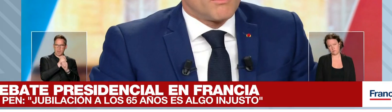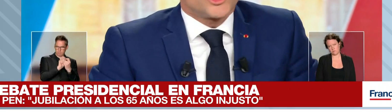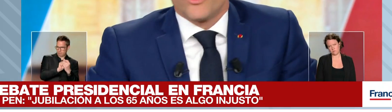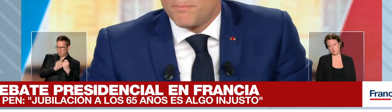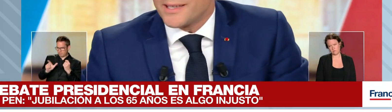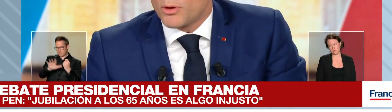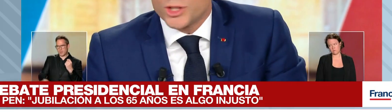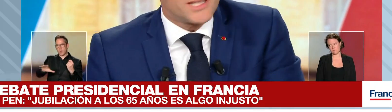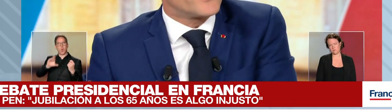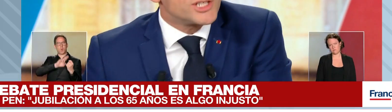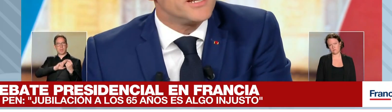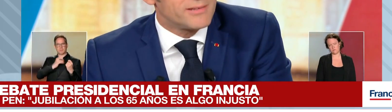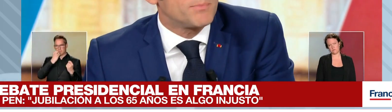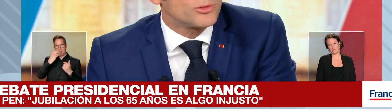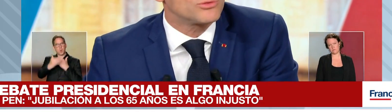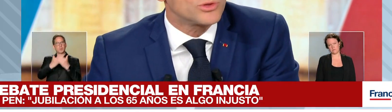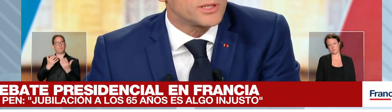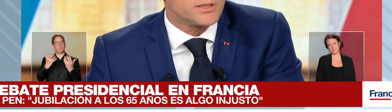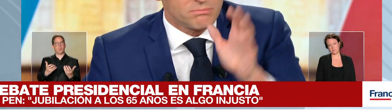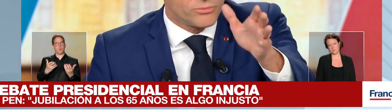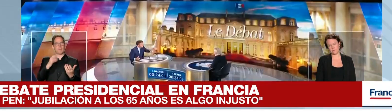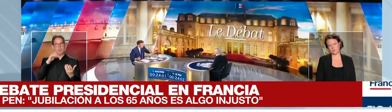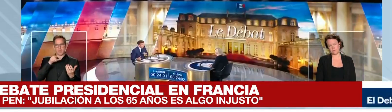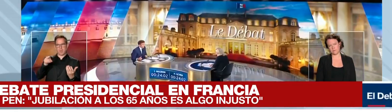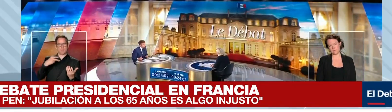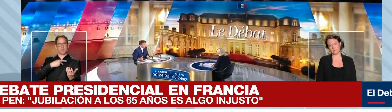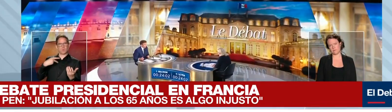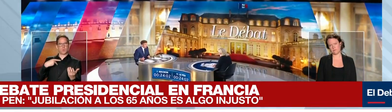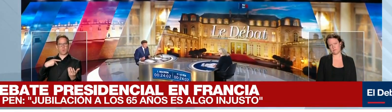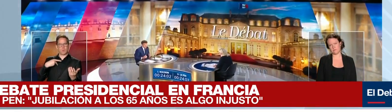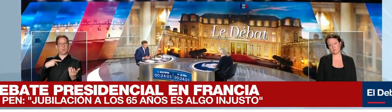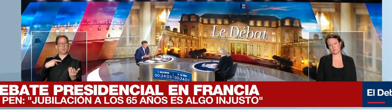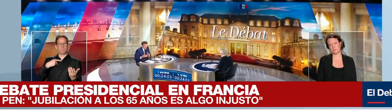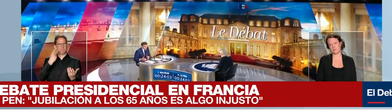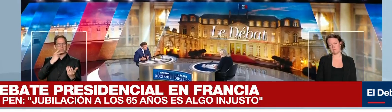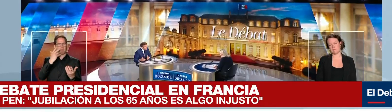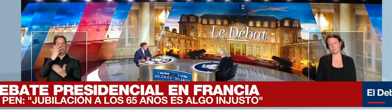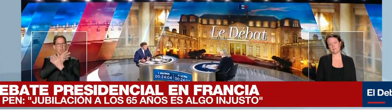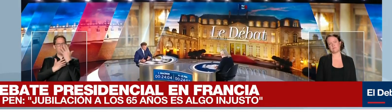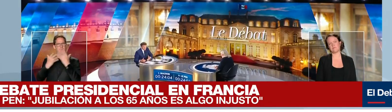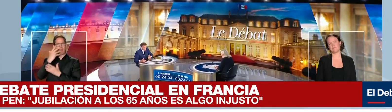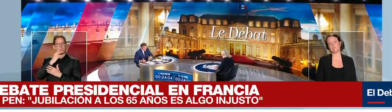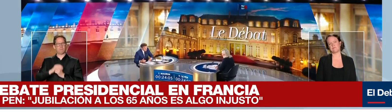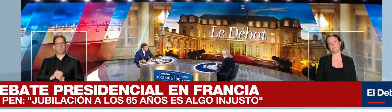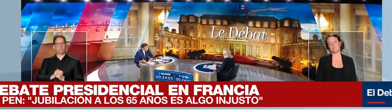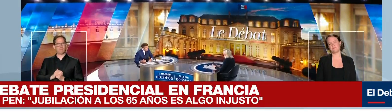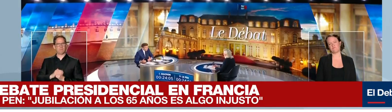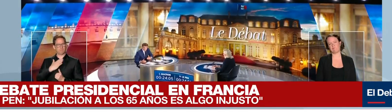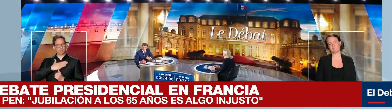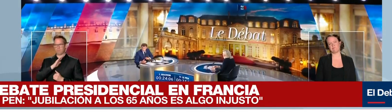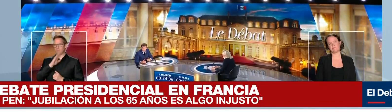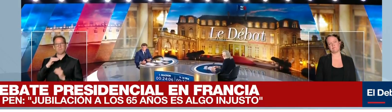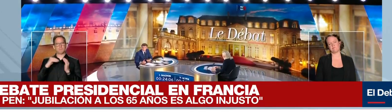por los jubilados. Yo no quiero un proyecto que fragilice esto. Yo quiero continuar